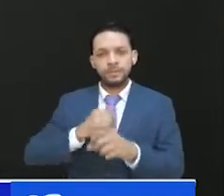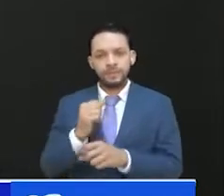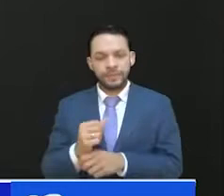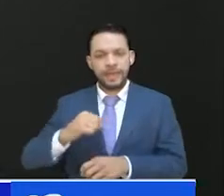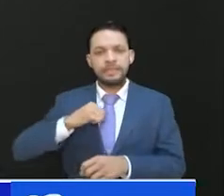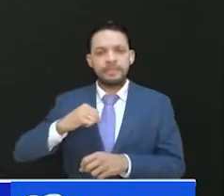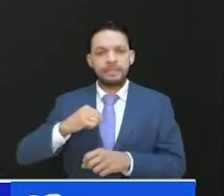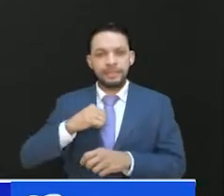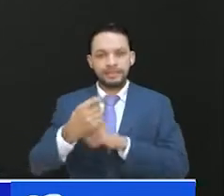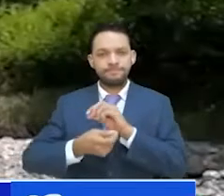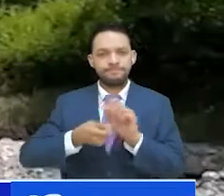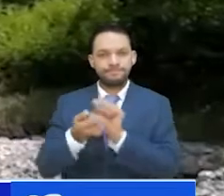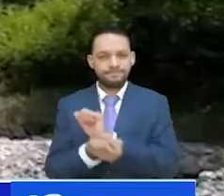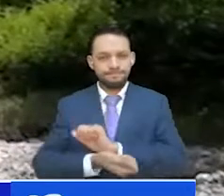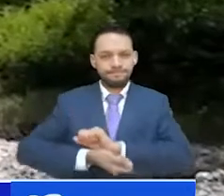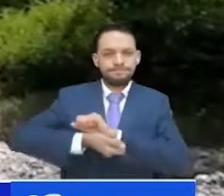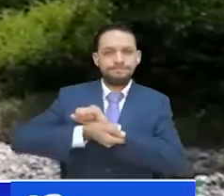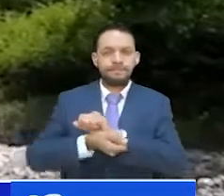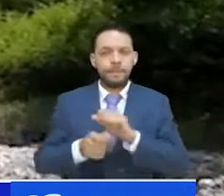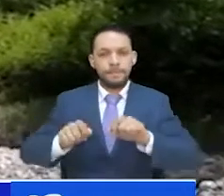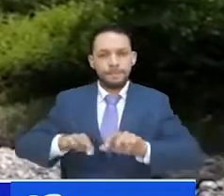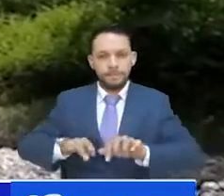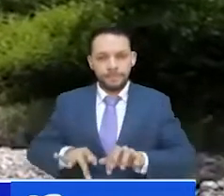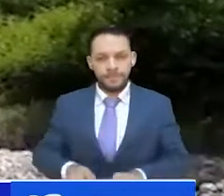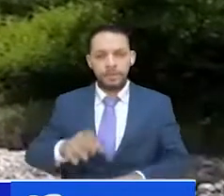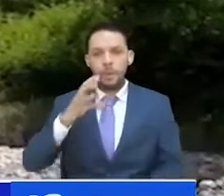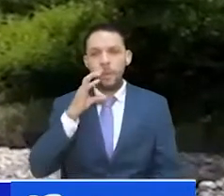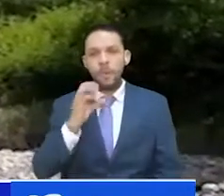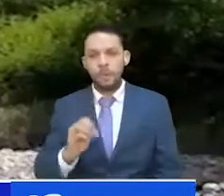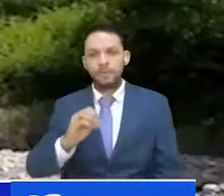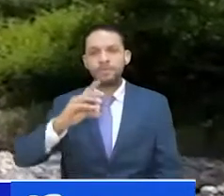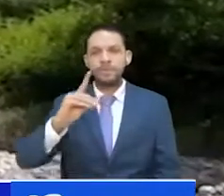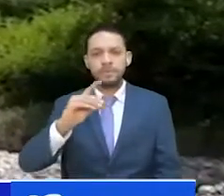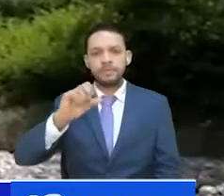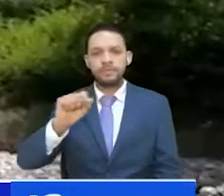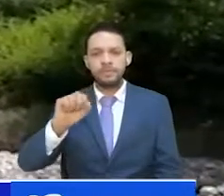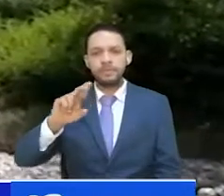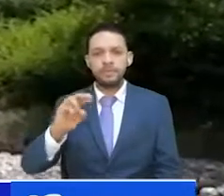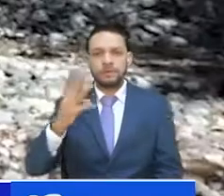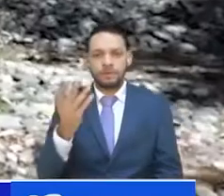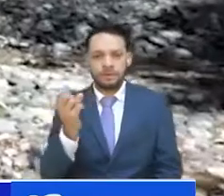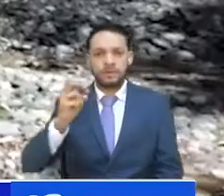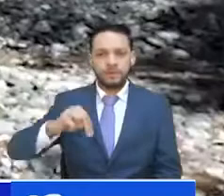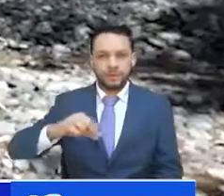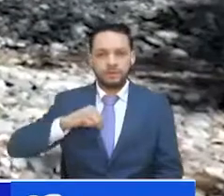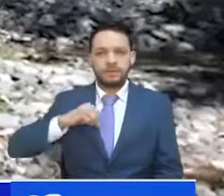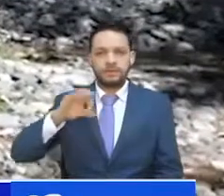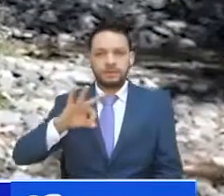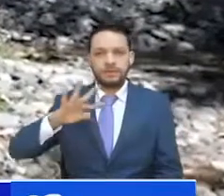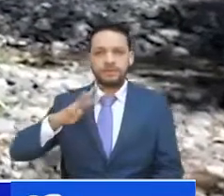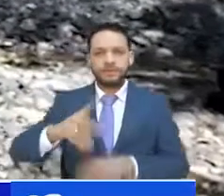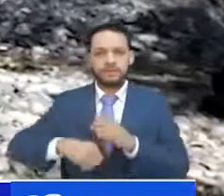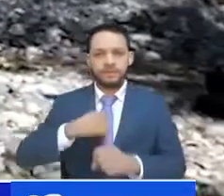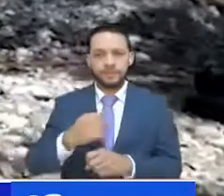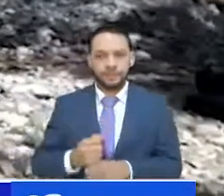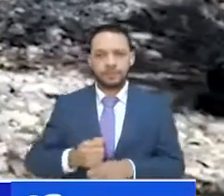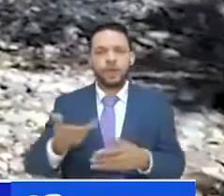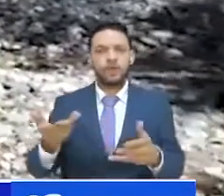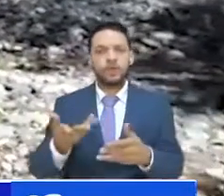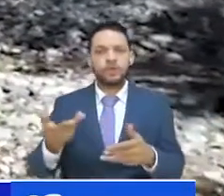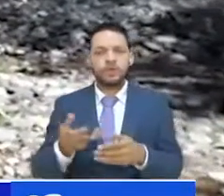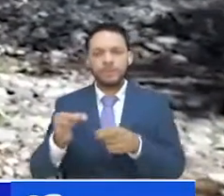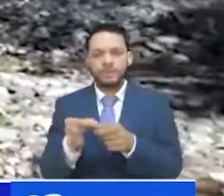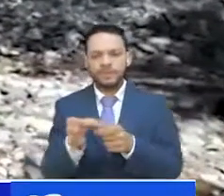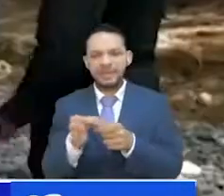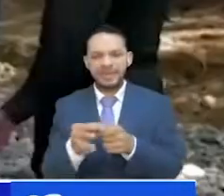es proveniente del Valle del Cauca. Se trata de Darwin Julián Correa López, de 34 años, hallado entre el kilómetro 41 e Irra. Debido